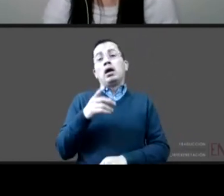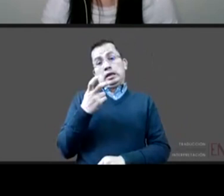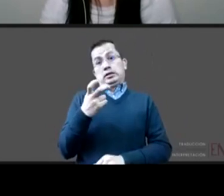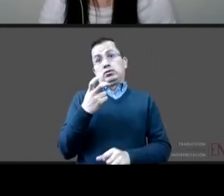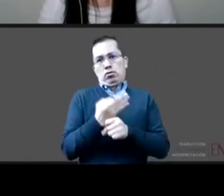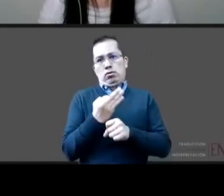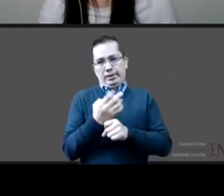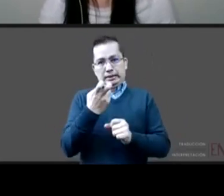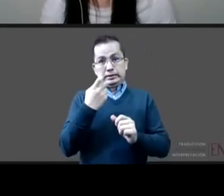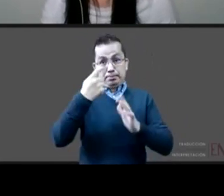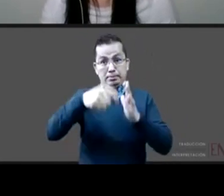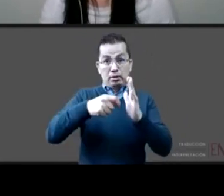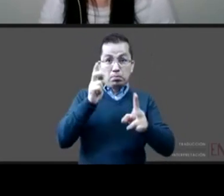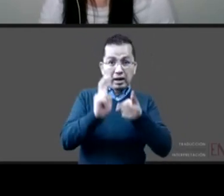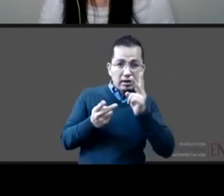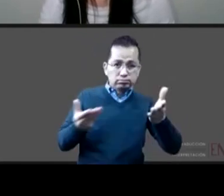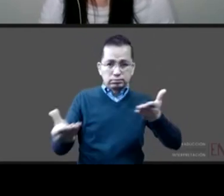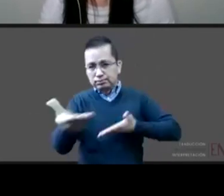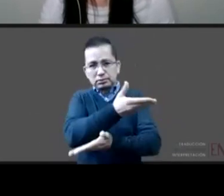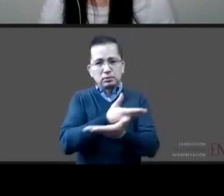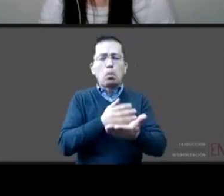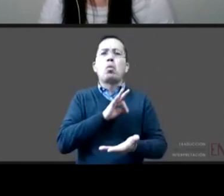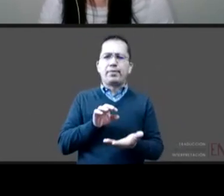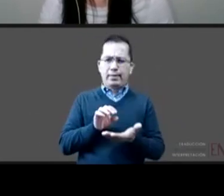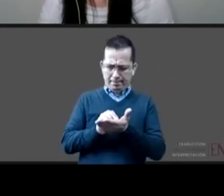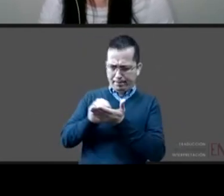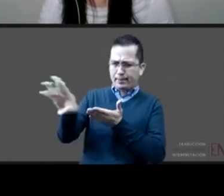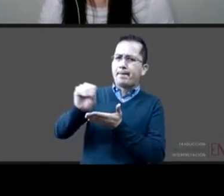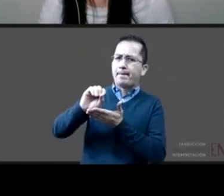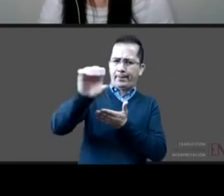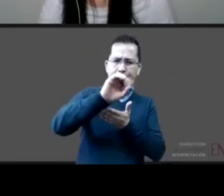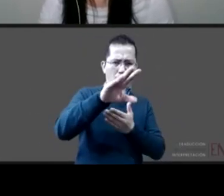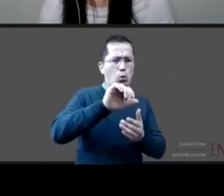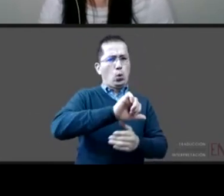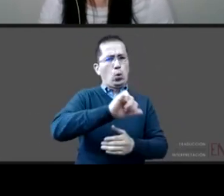otras personas cercanas con las que están ustedes, sean